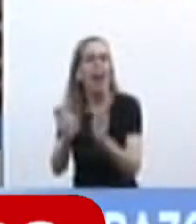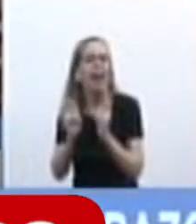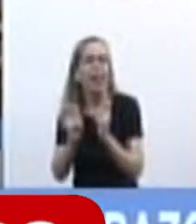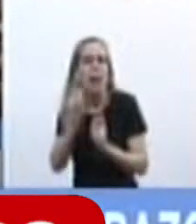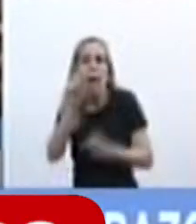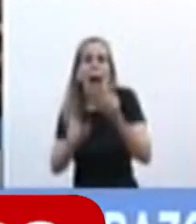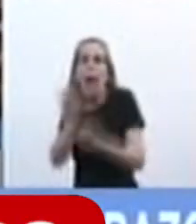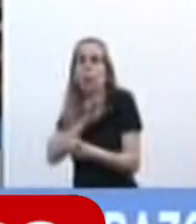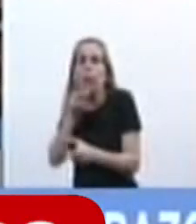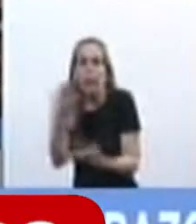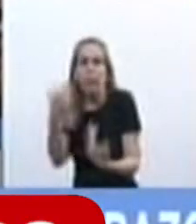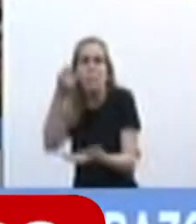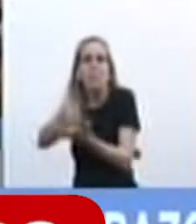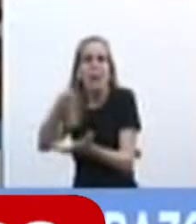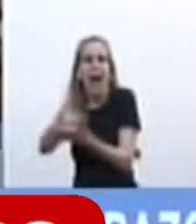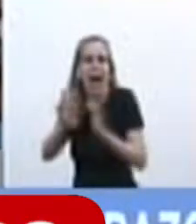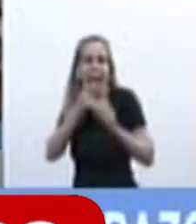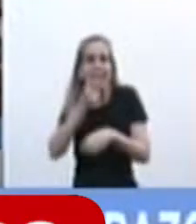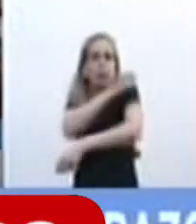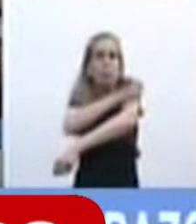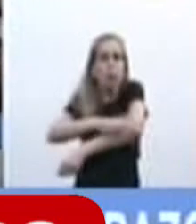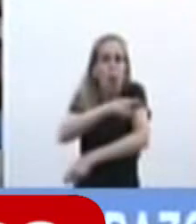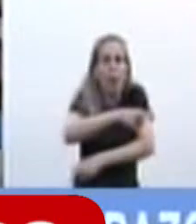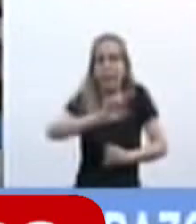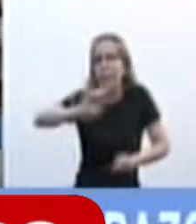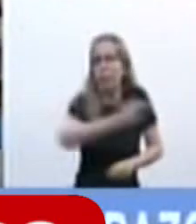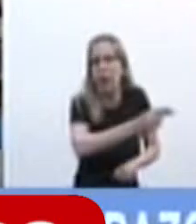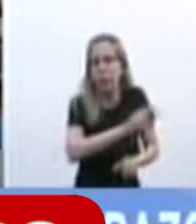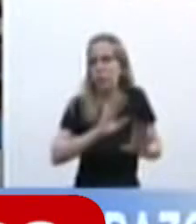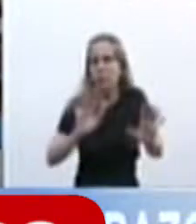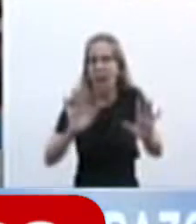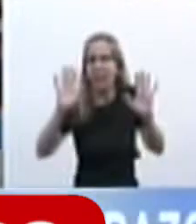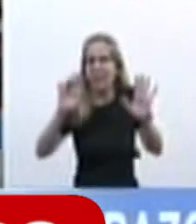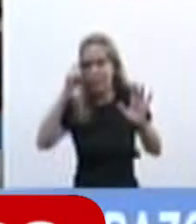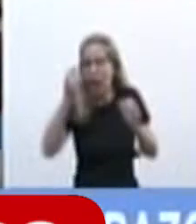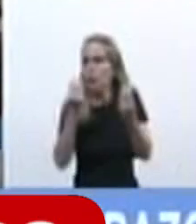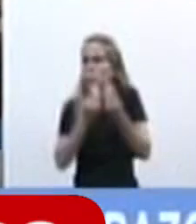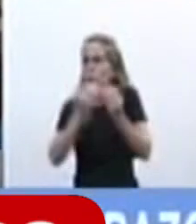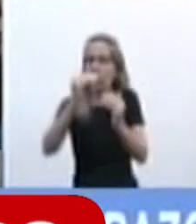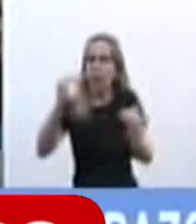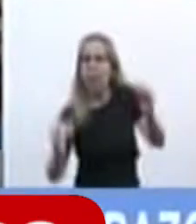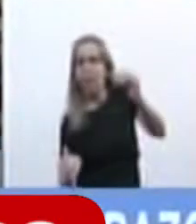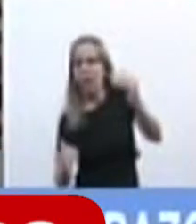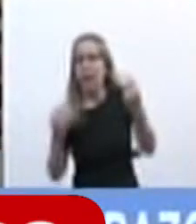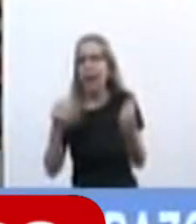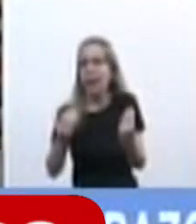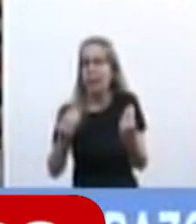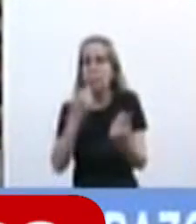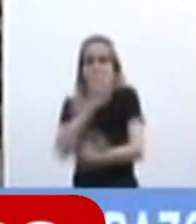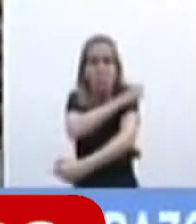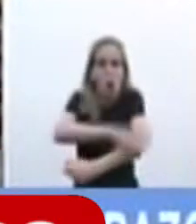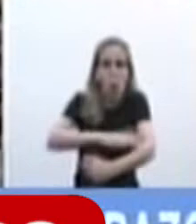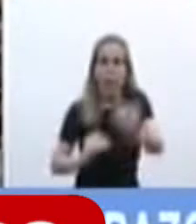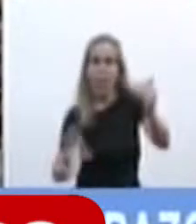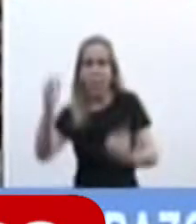la muerte la condena por ser pobres, porque de eso se trata. Se trata de la desigualdad, se trata de desigualdad y